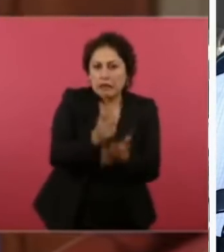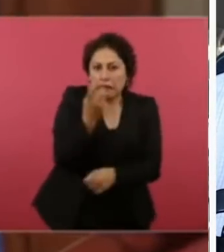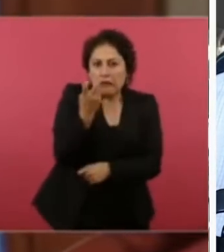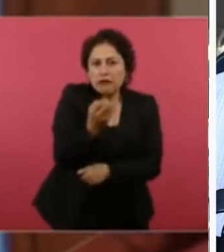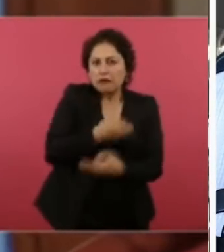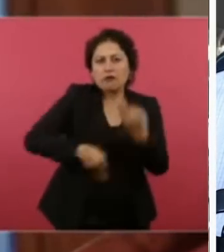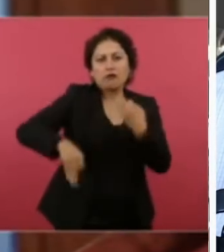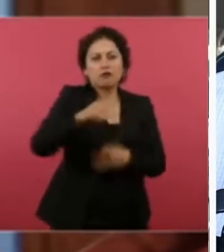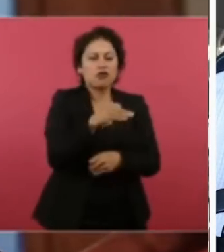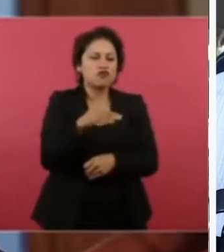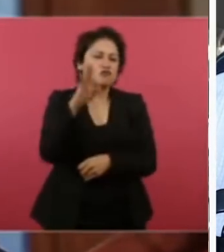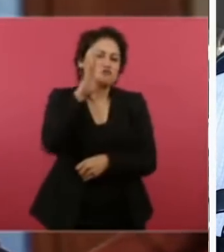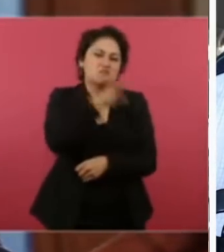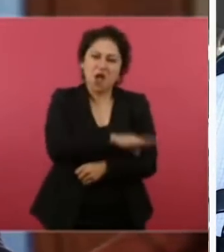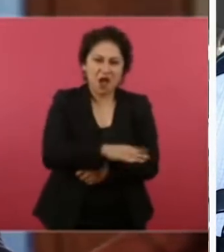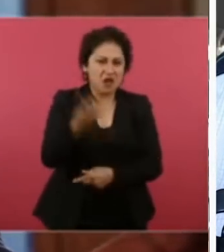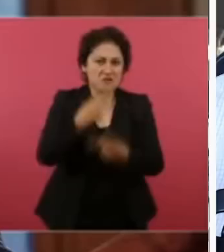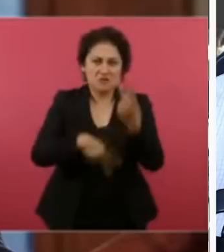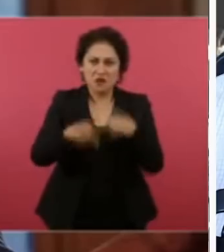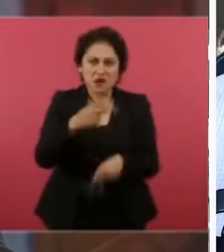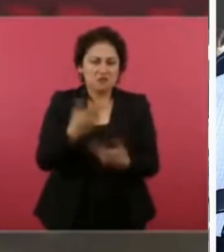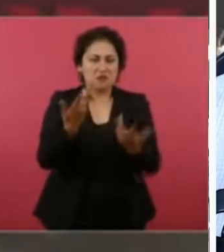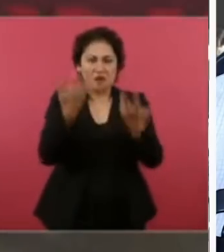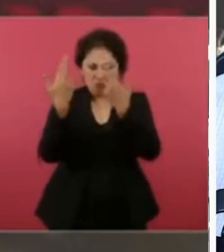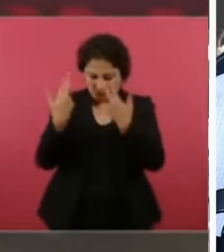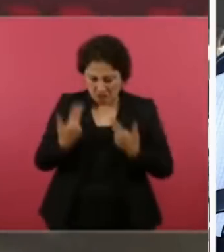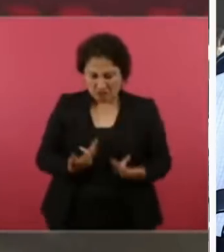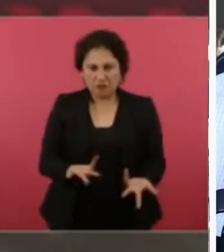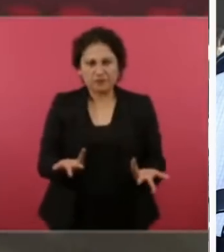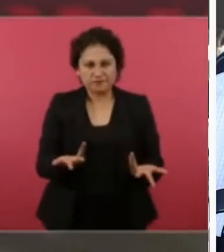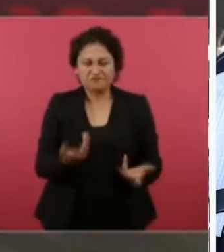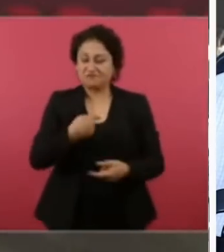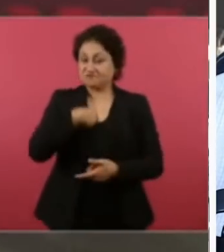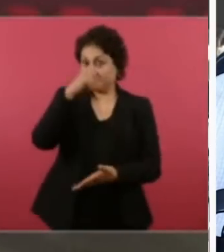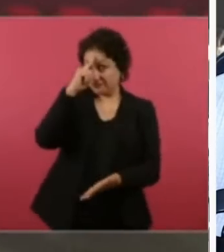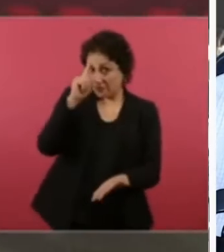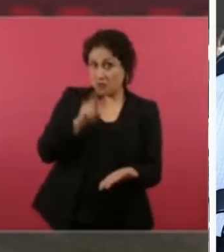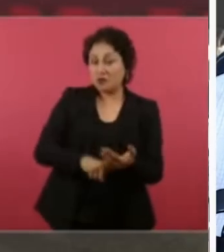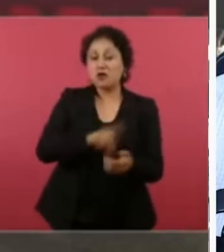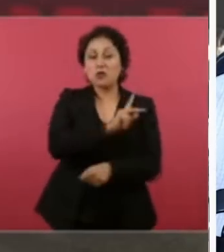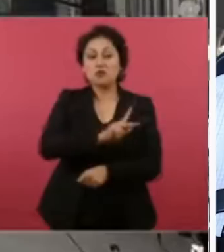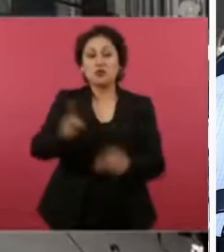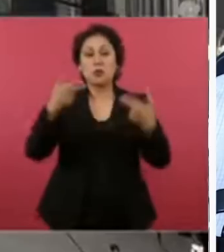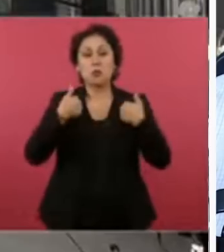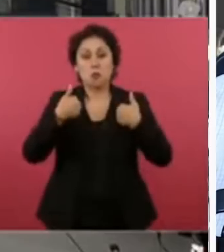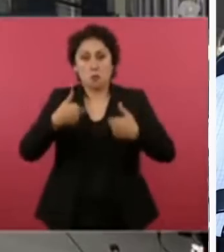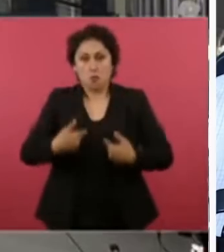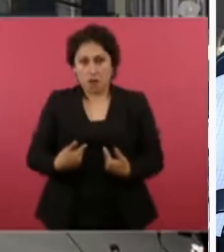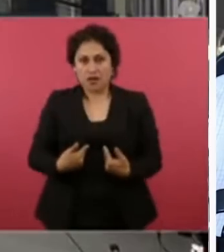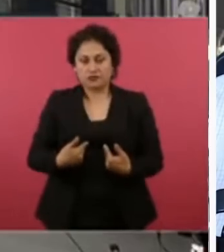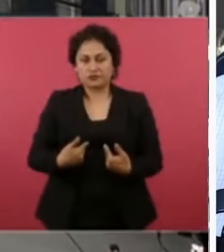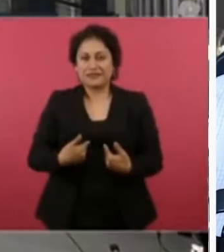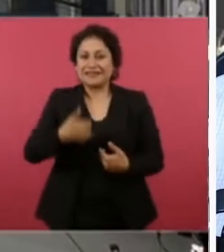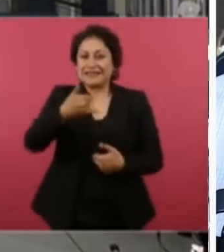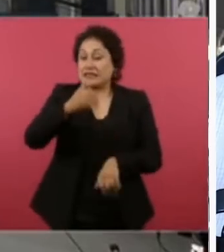tuertos. Creo que los hombres de Estado, y aún más los de nación, estamos obligados a